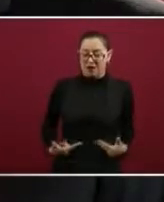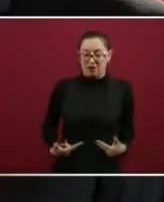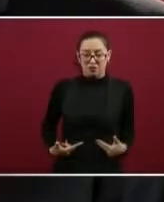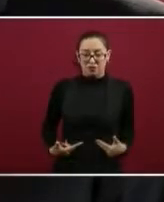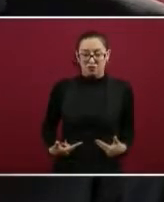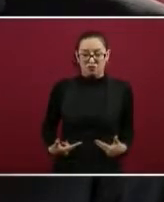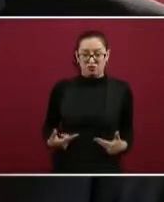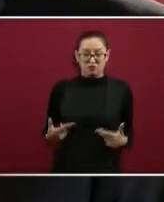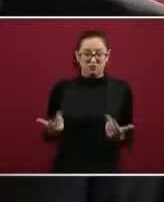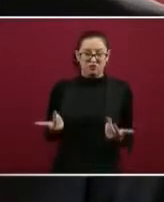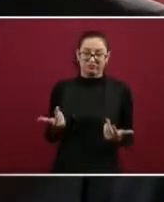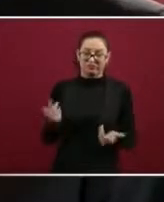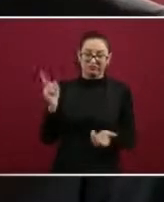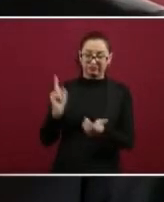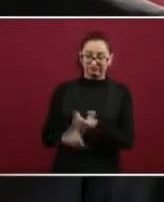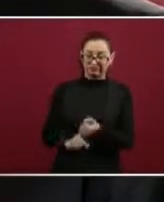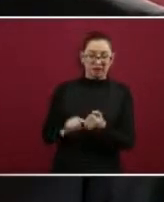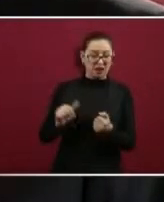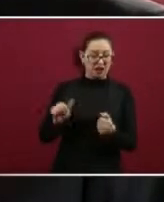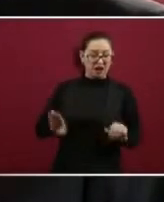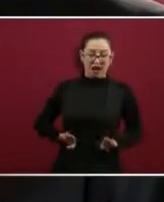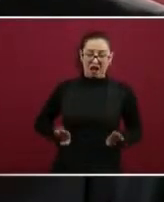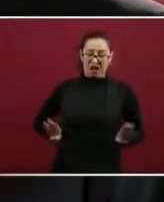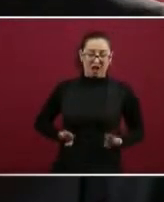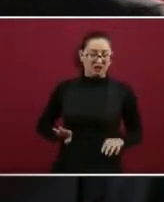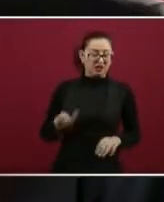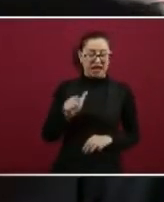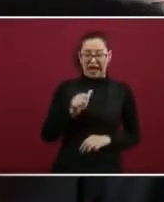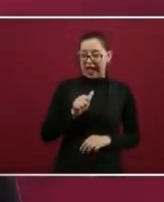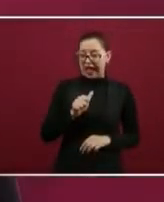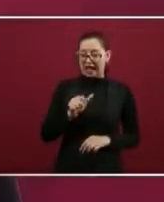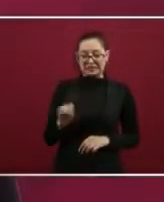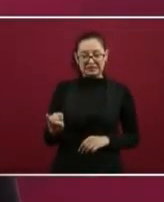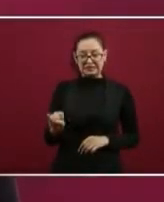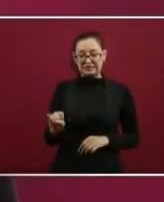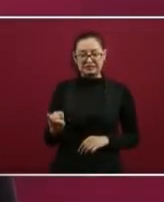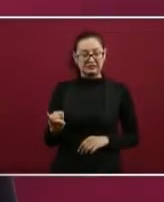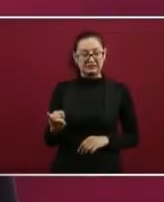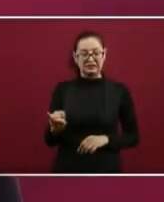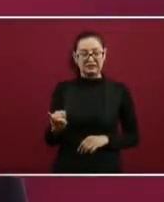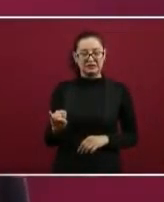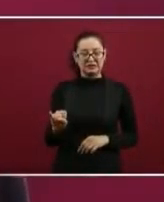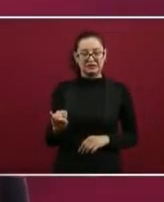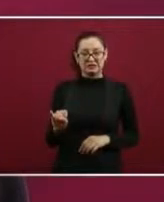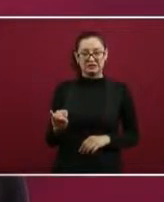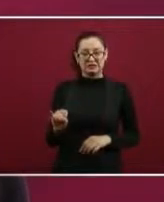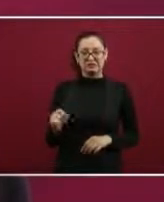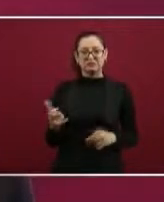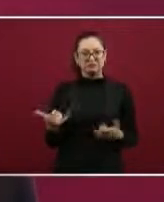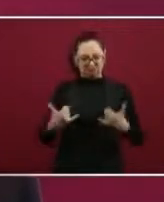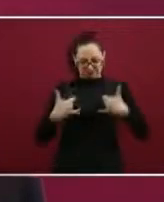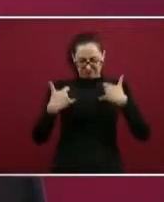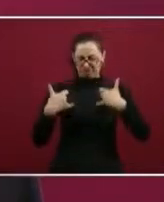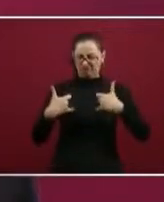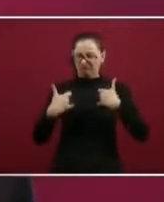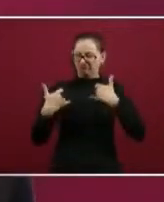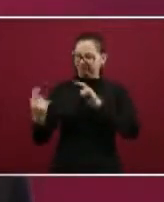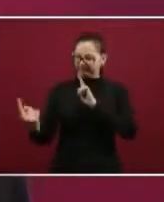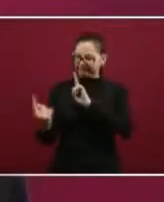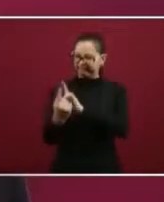principales las siguientes. Primero, la aplicación de los programas de bienestar. Segundo, la Guardia Nacional.